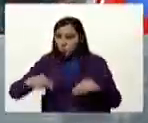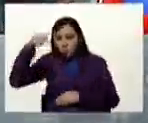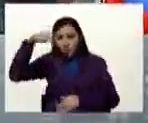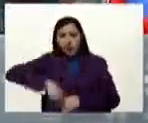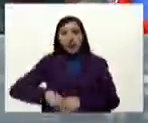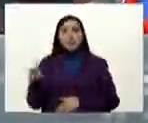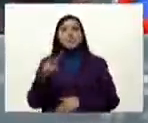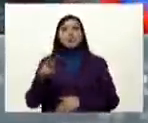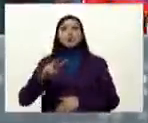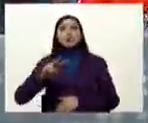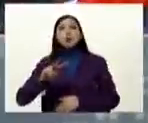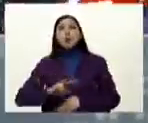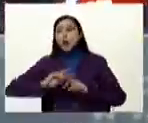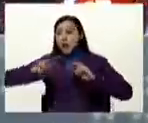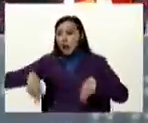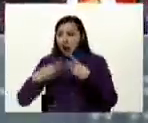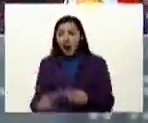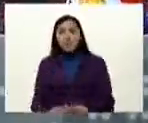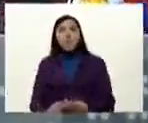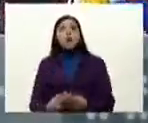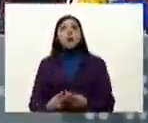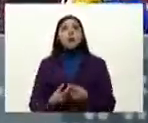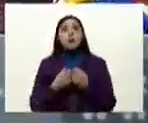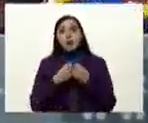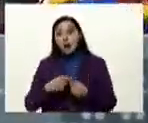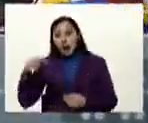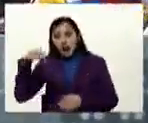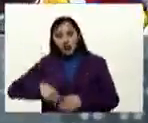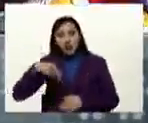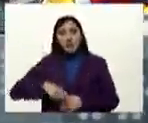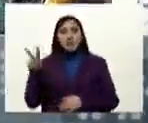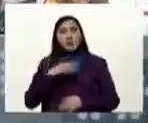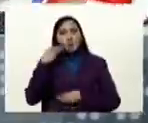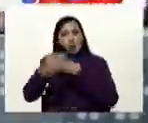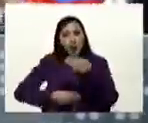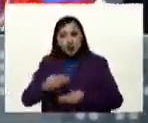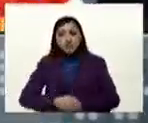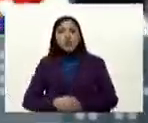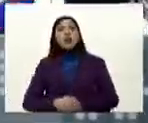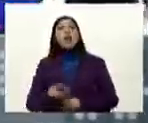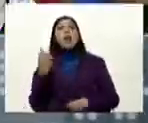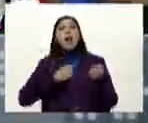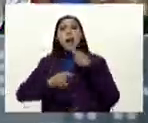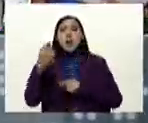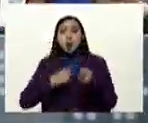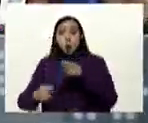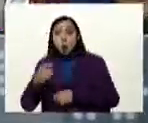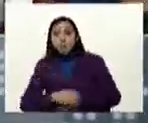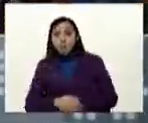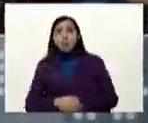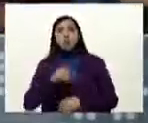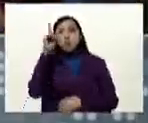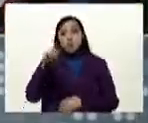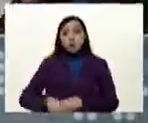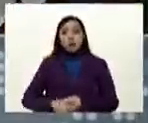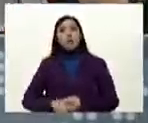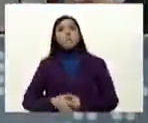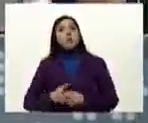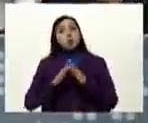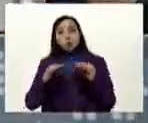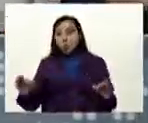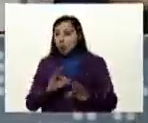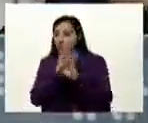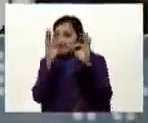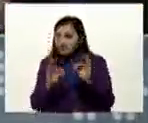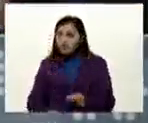Sustituir todas las importaciones. El factor comercial, el factor de la oferta a la demanda, el factor